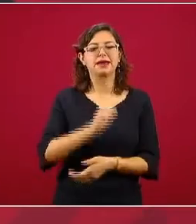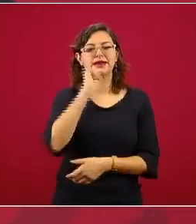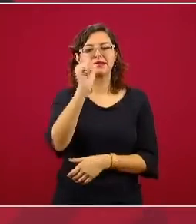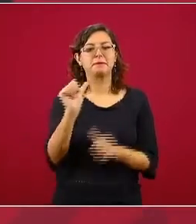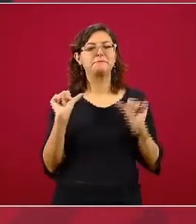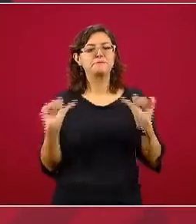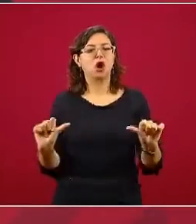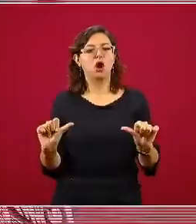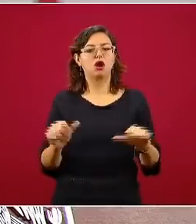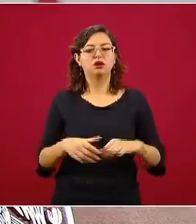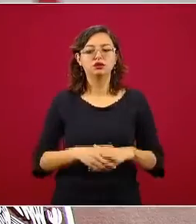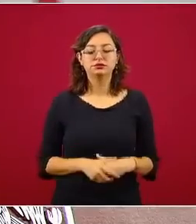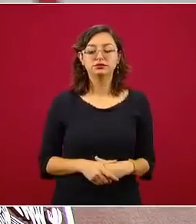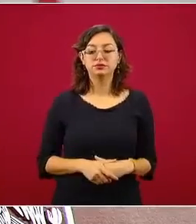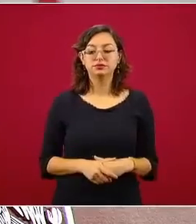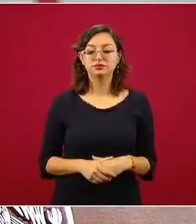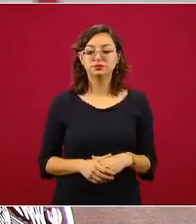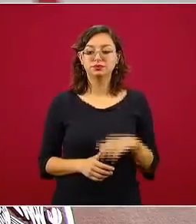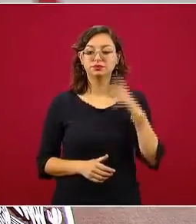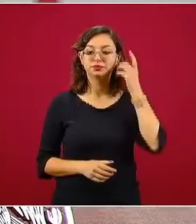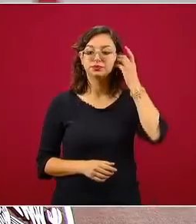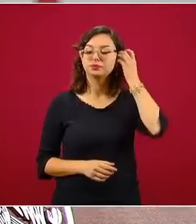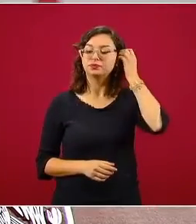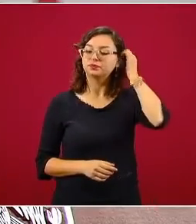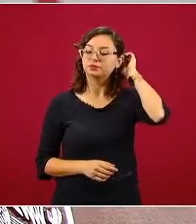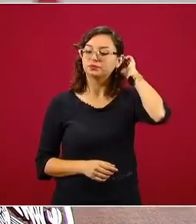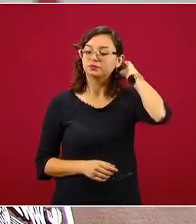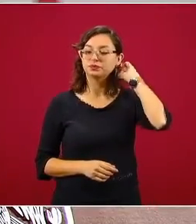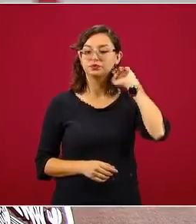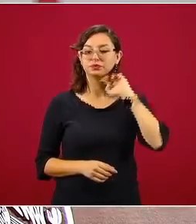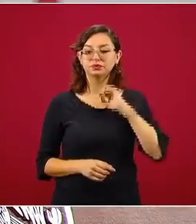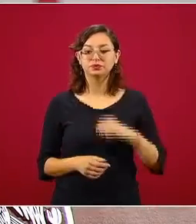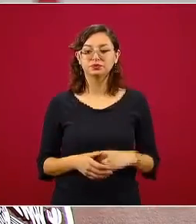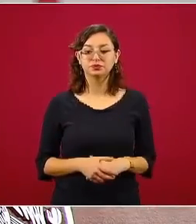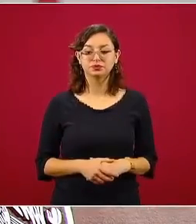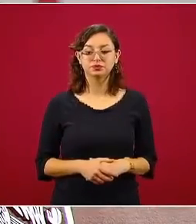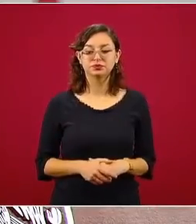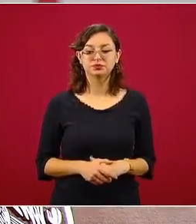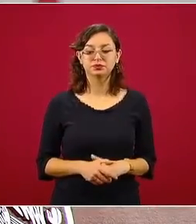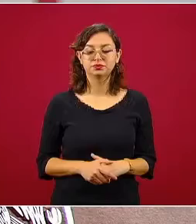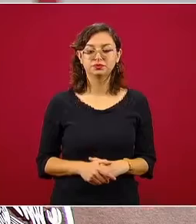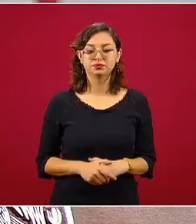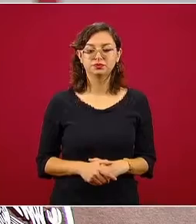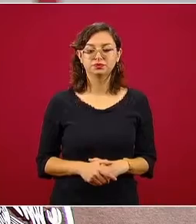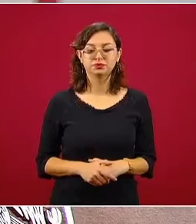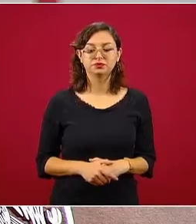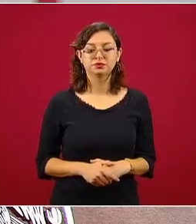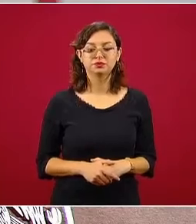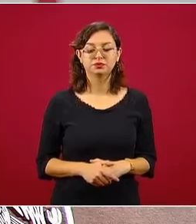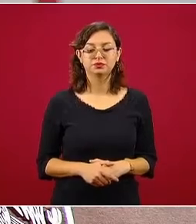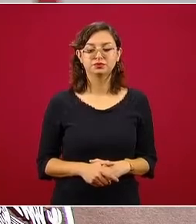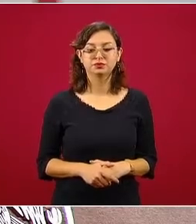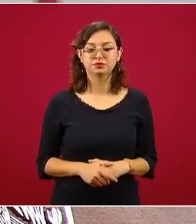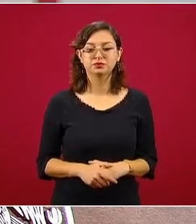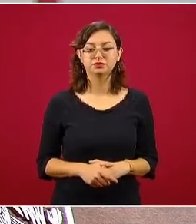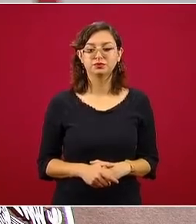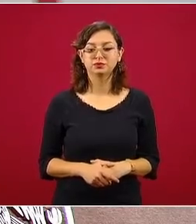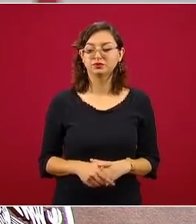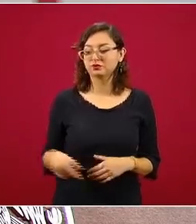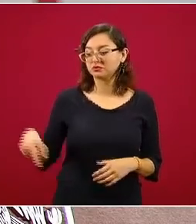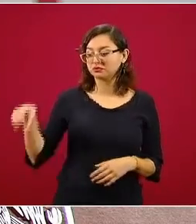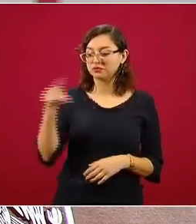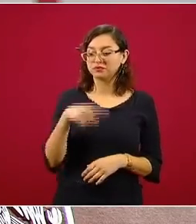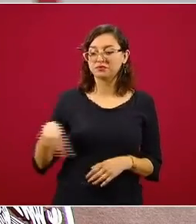y se lucían los despachos de